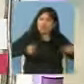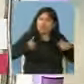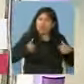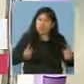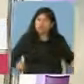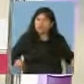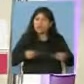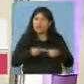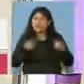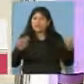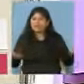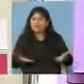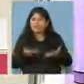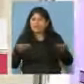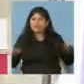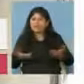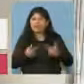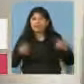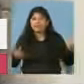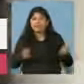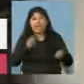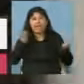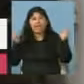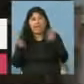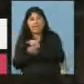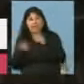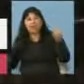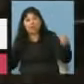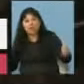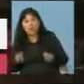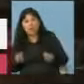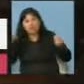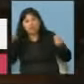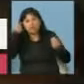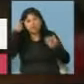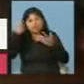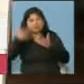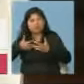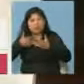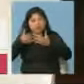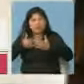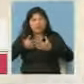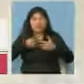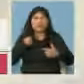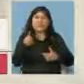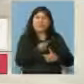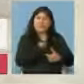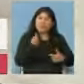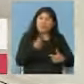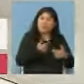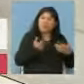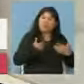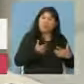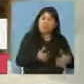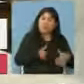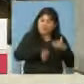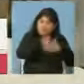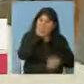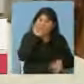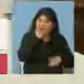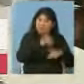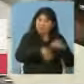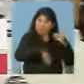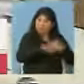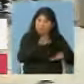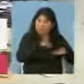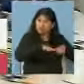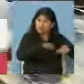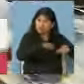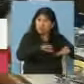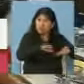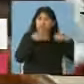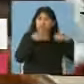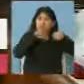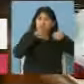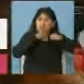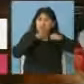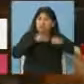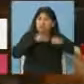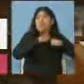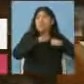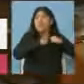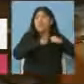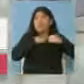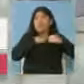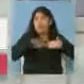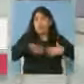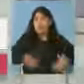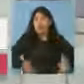nosotros, nuestro fuerte son lo que es indumentaria de egresados y lo que es indumentaria deportiva, que es